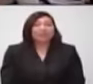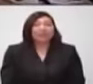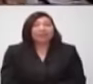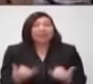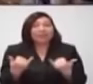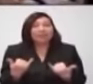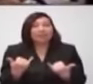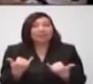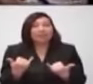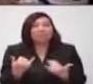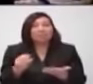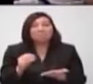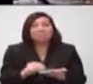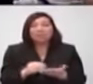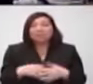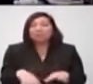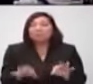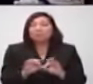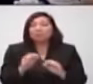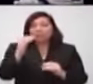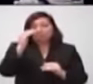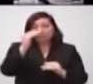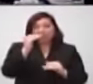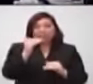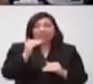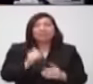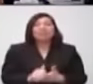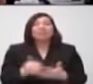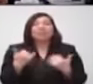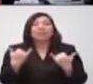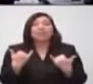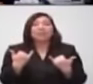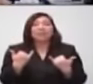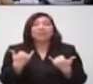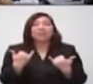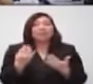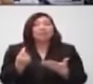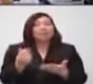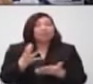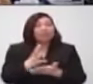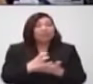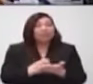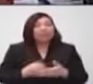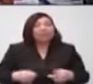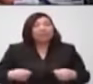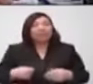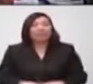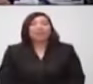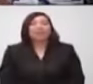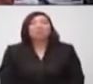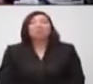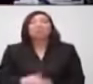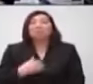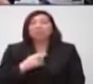Eso entre los rubros más importantes en lo que fue esta austeridad o esta racionalización del gasto.